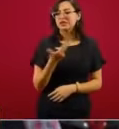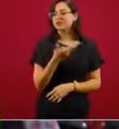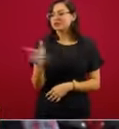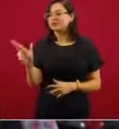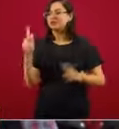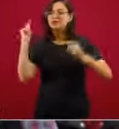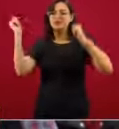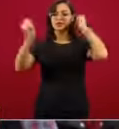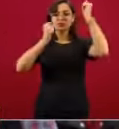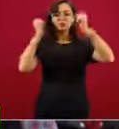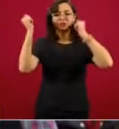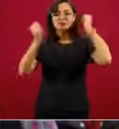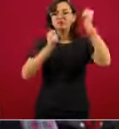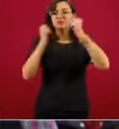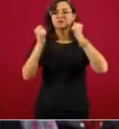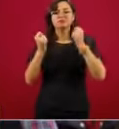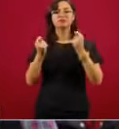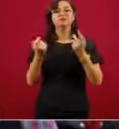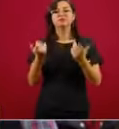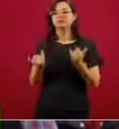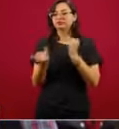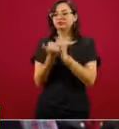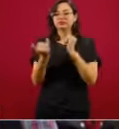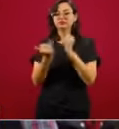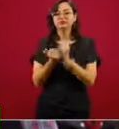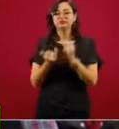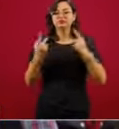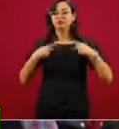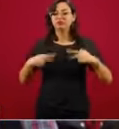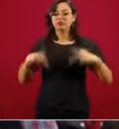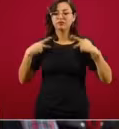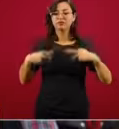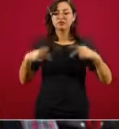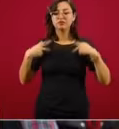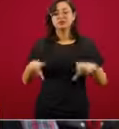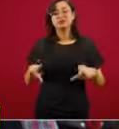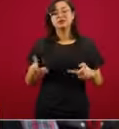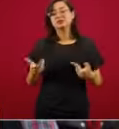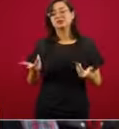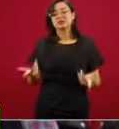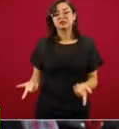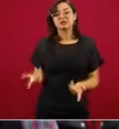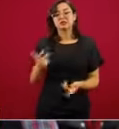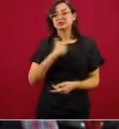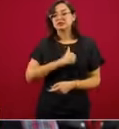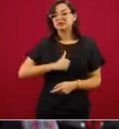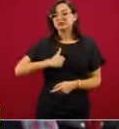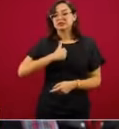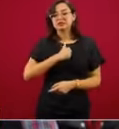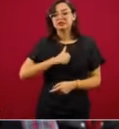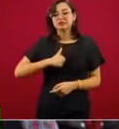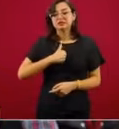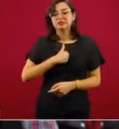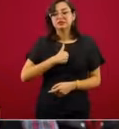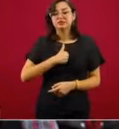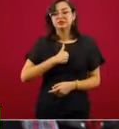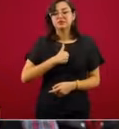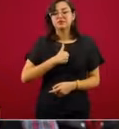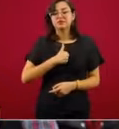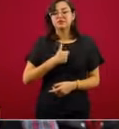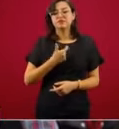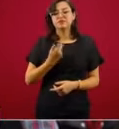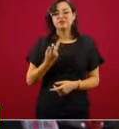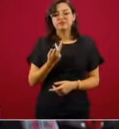turismo. E igual las personas que tienen la desgracia de que algún familiar